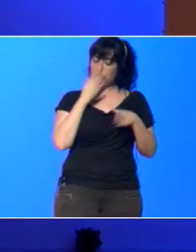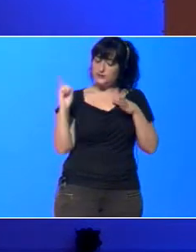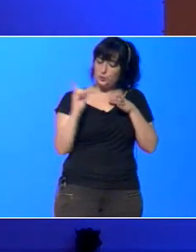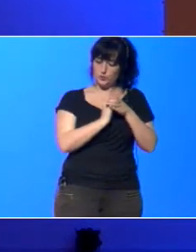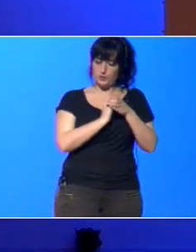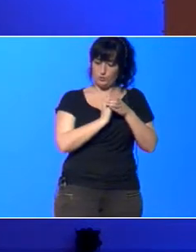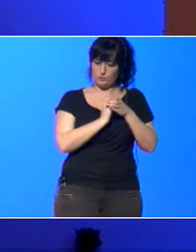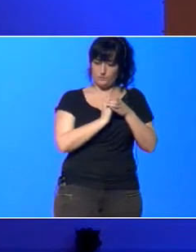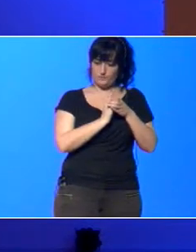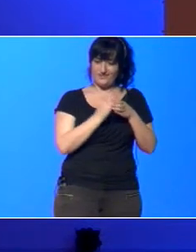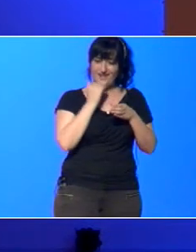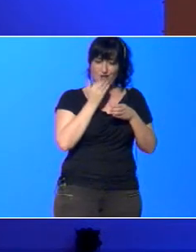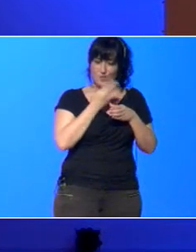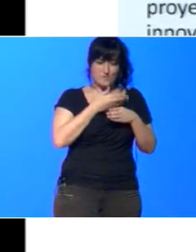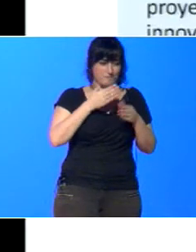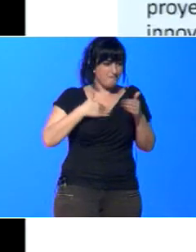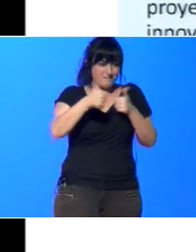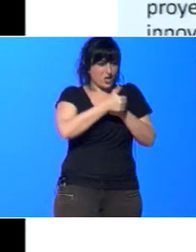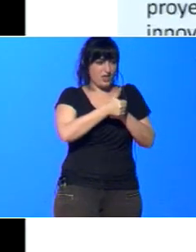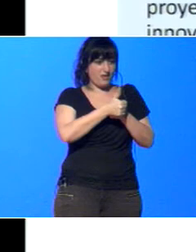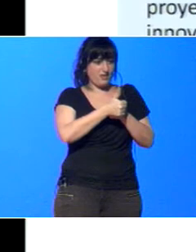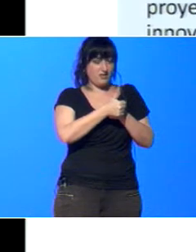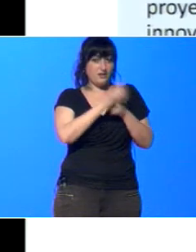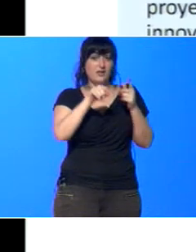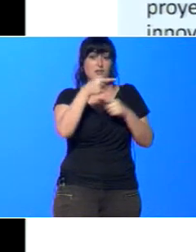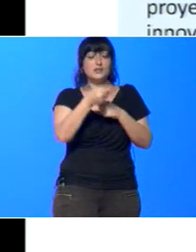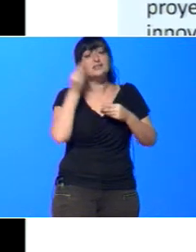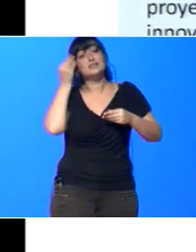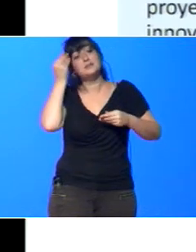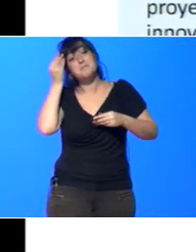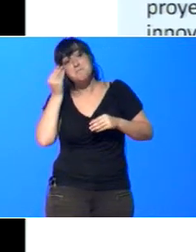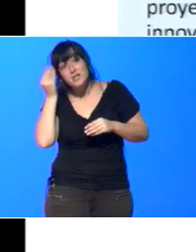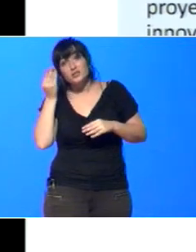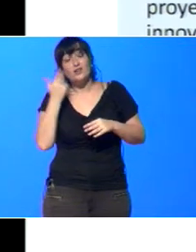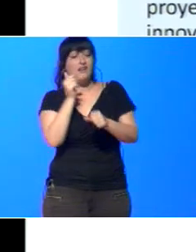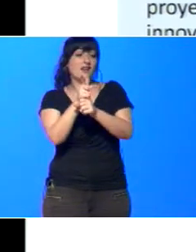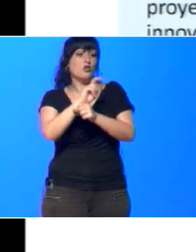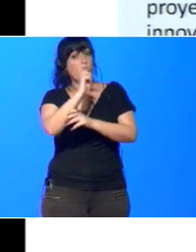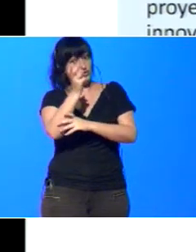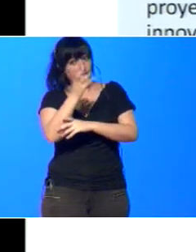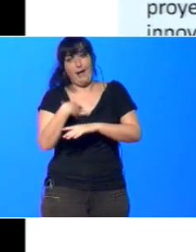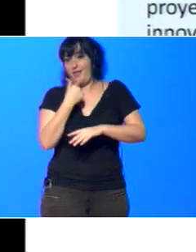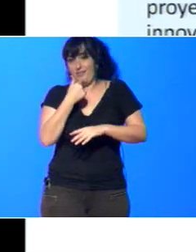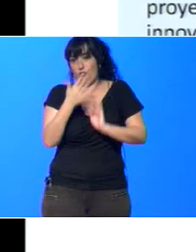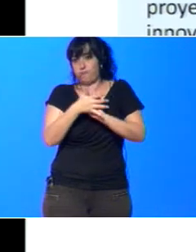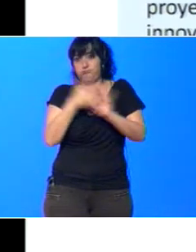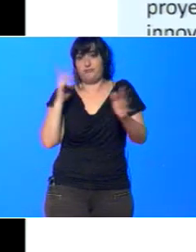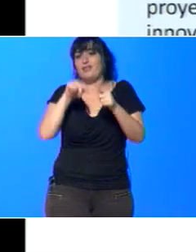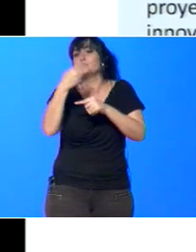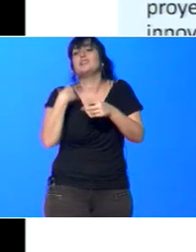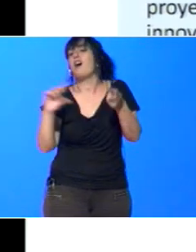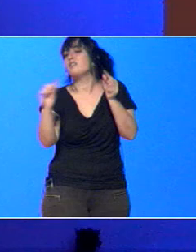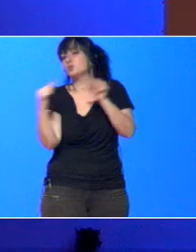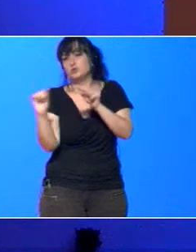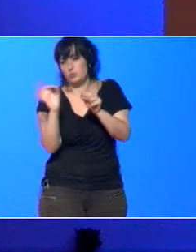marca la formación. Y luego, me parece que otro reto importante, lo digo todo como muy rápido, luego ya discutimos o